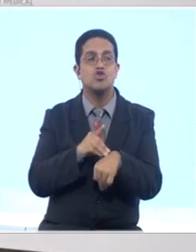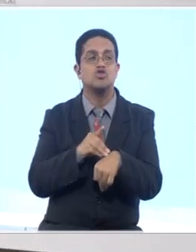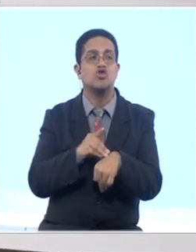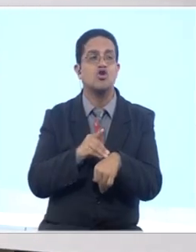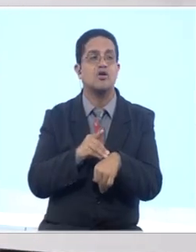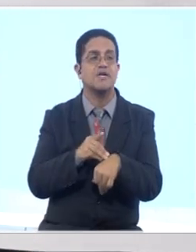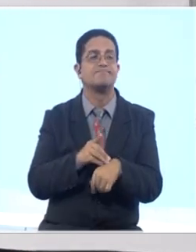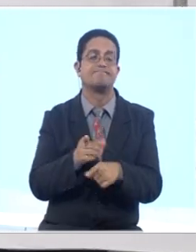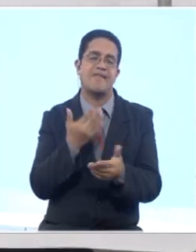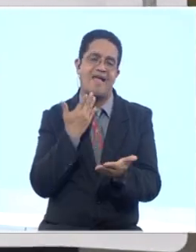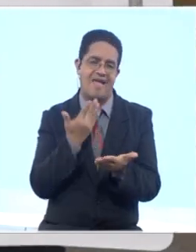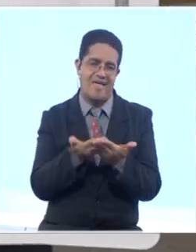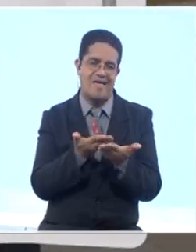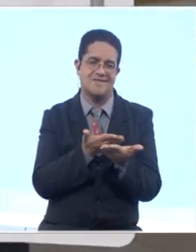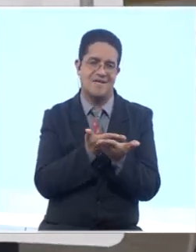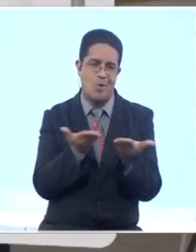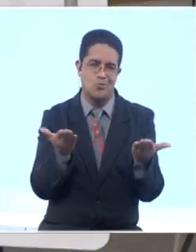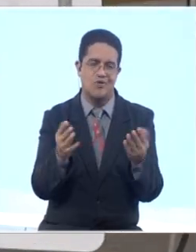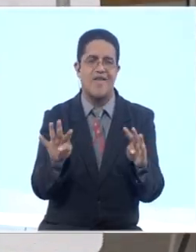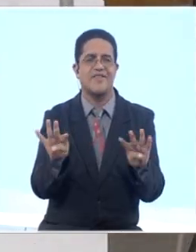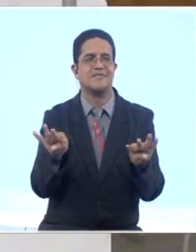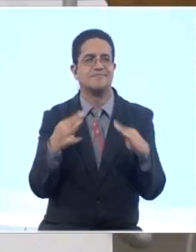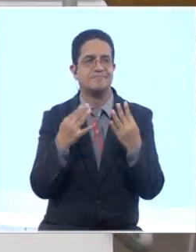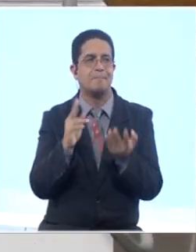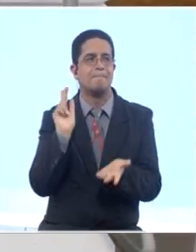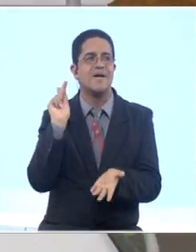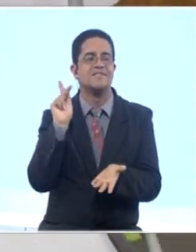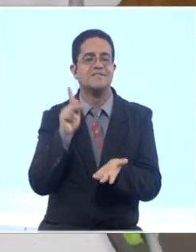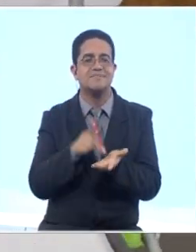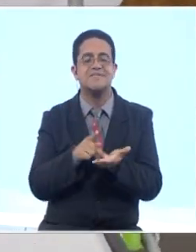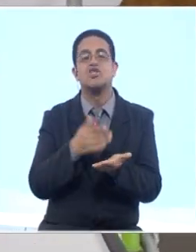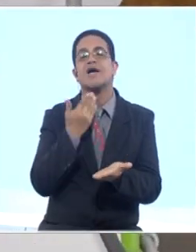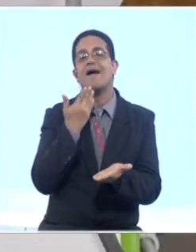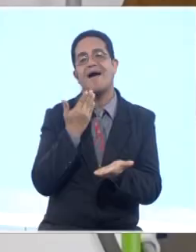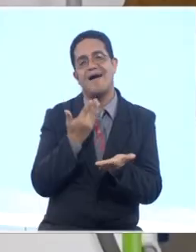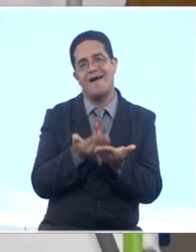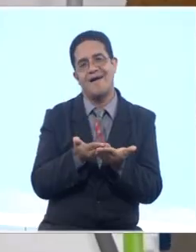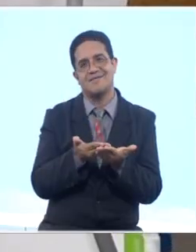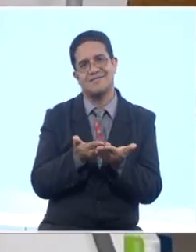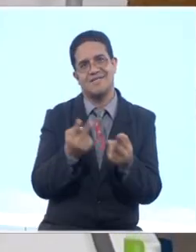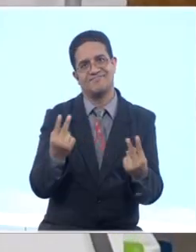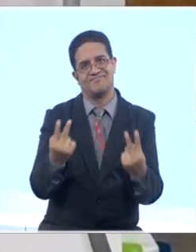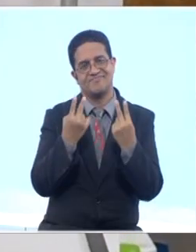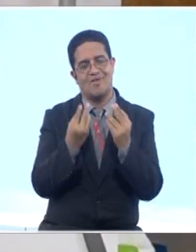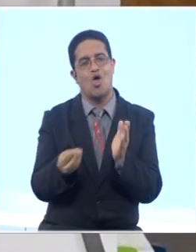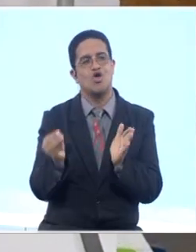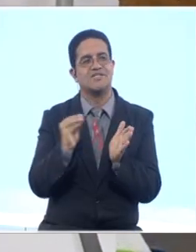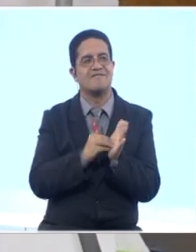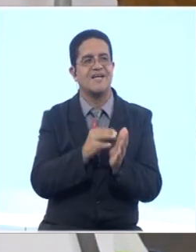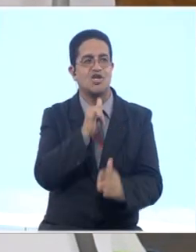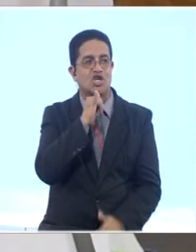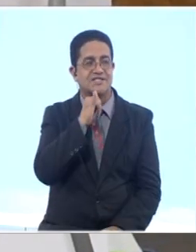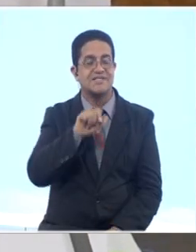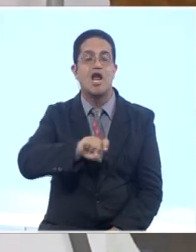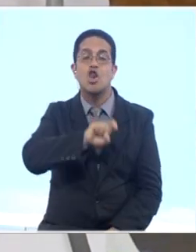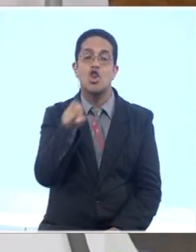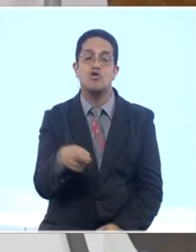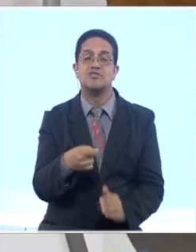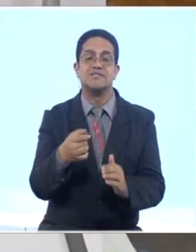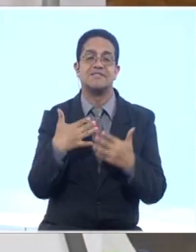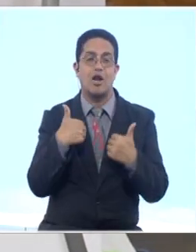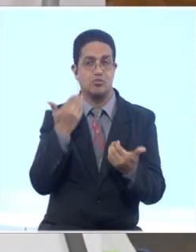área. Bueno, ustedes gracias por la sintonía, la participación. Gracias a todos ustedes por acompañarnos una vez más en Noticias Globovisión Salud. Y